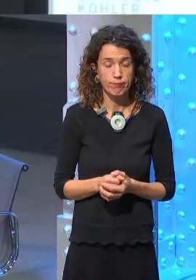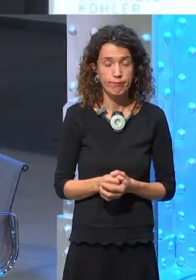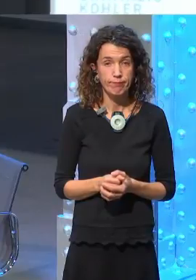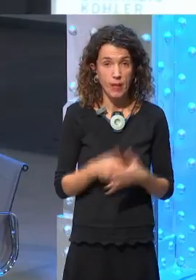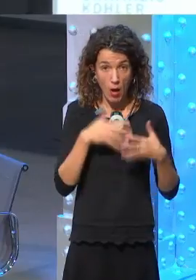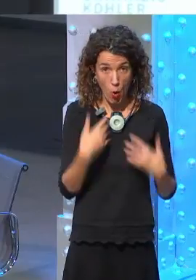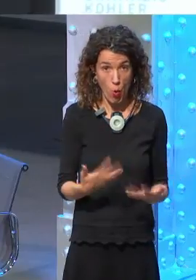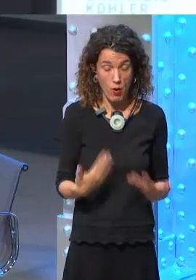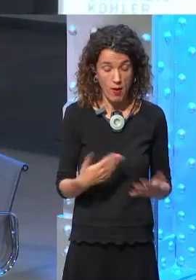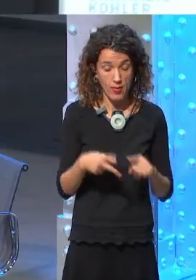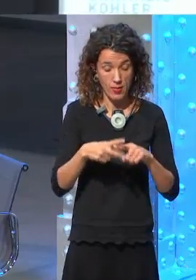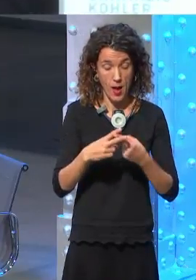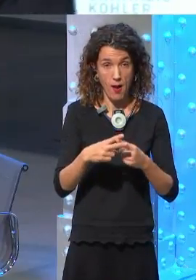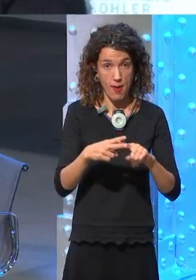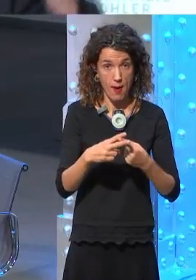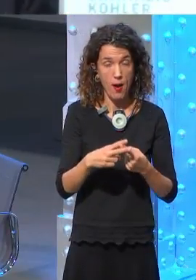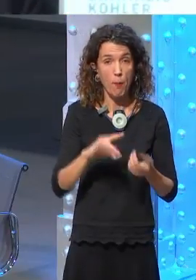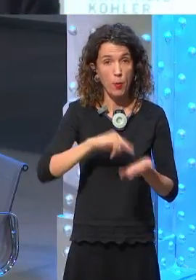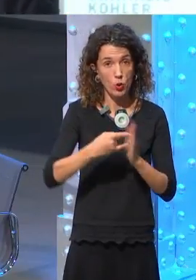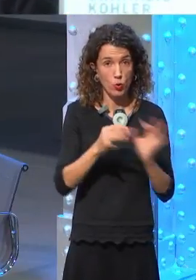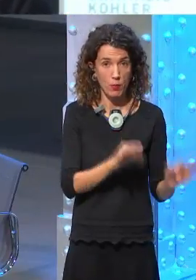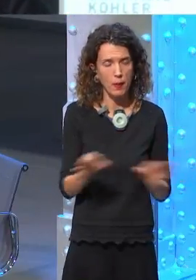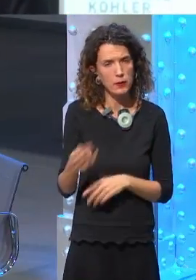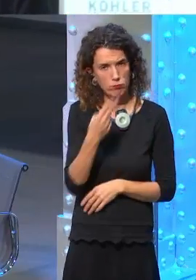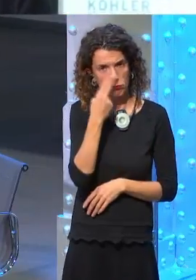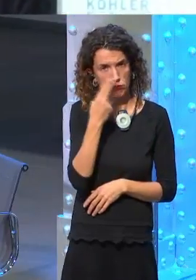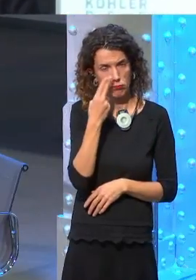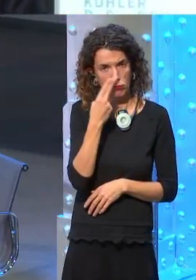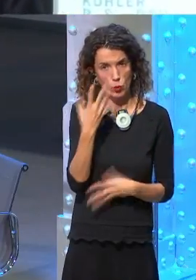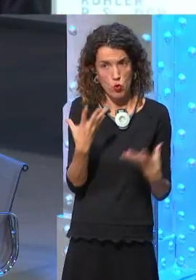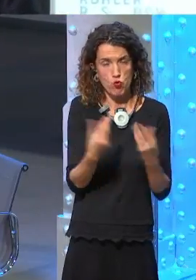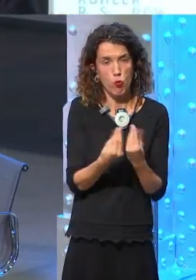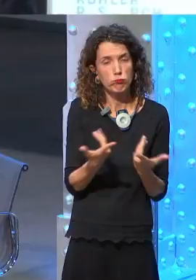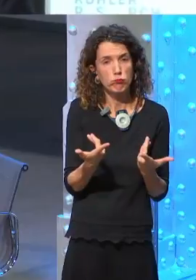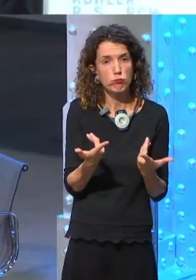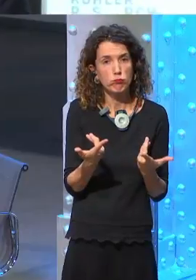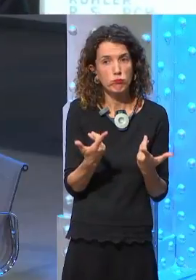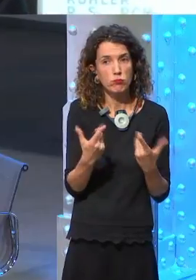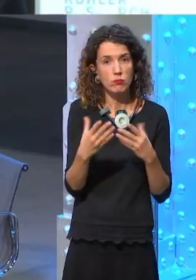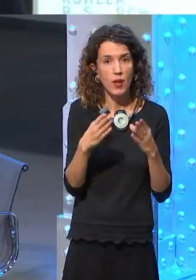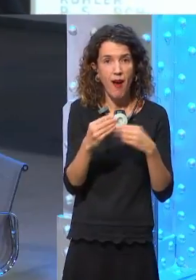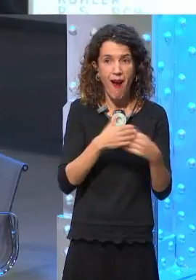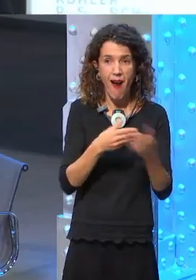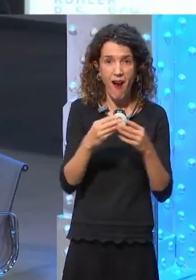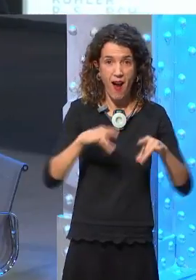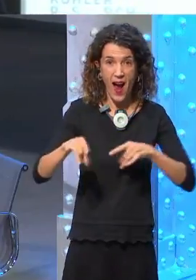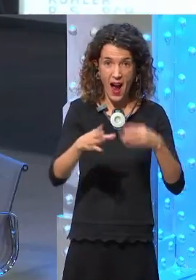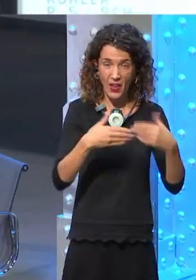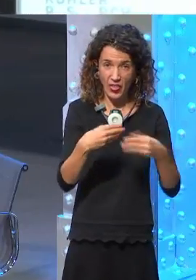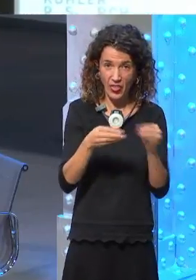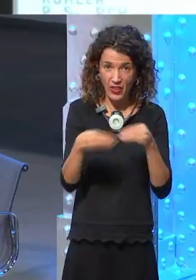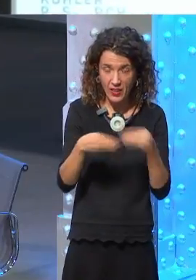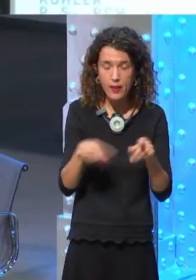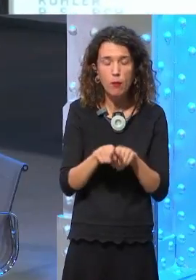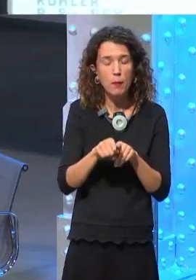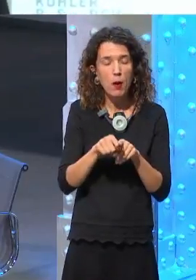Y ahora, en el taller, estamos haciendo un proyecto muy interesante con arcilla y otras cosas, simplemente para que nos